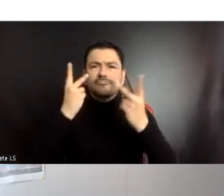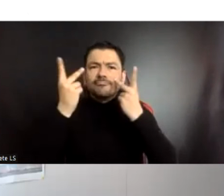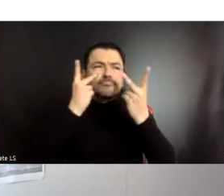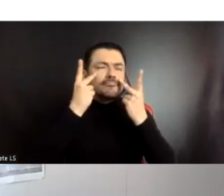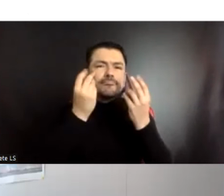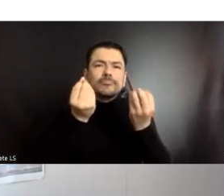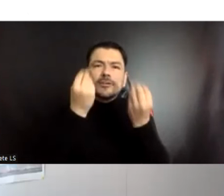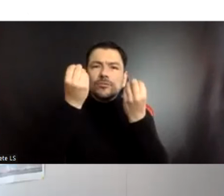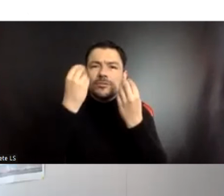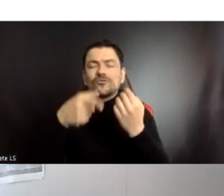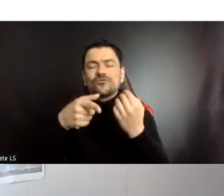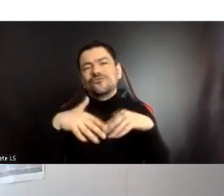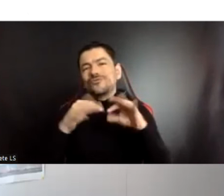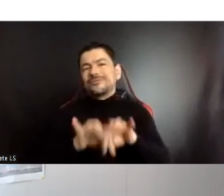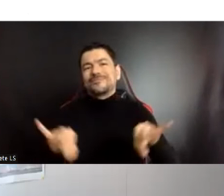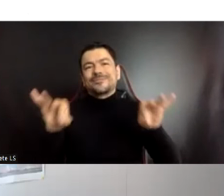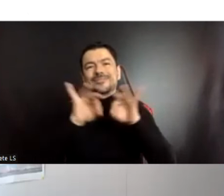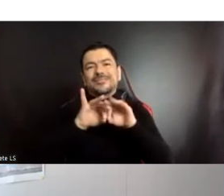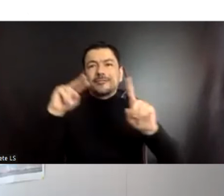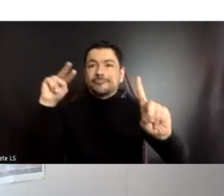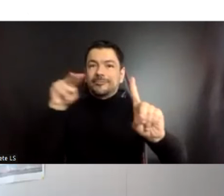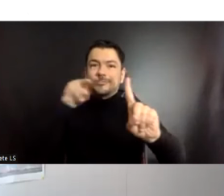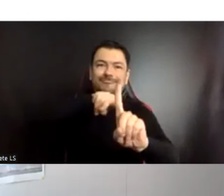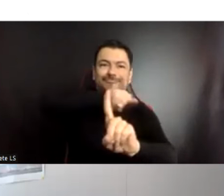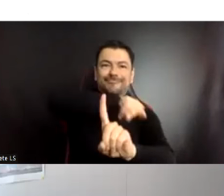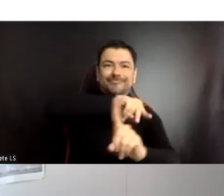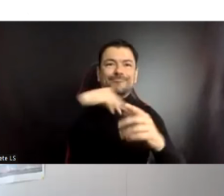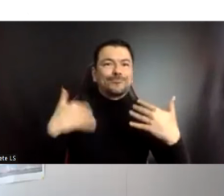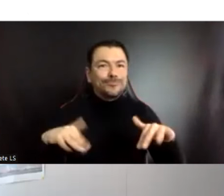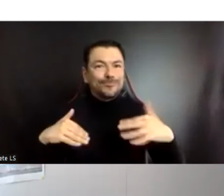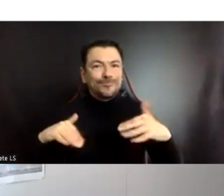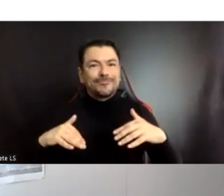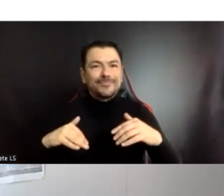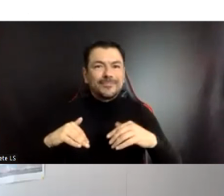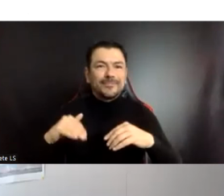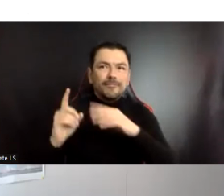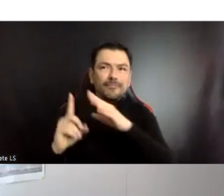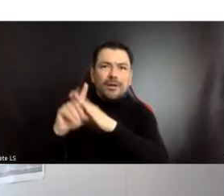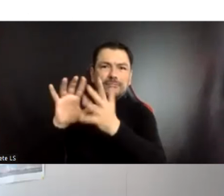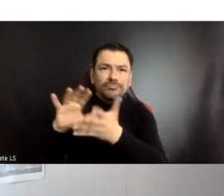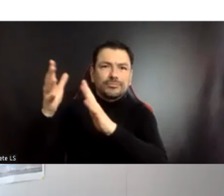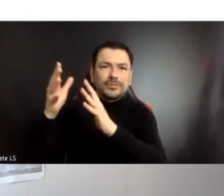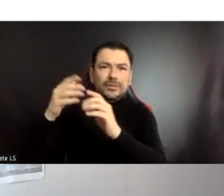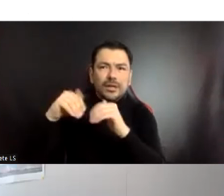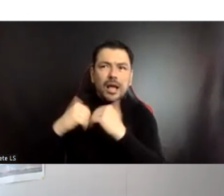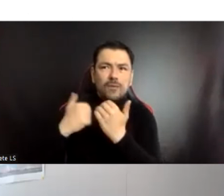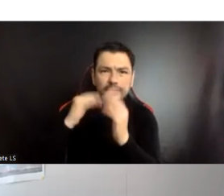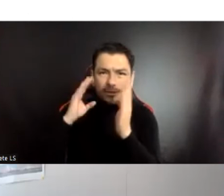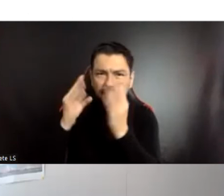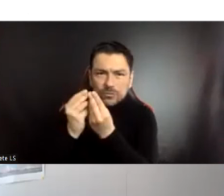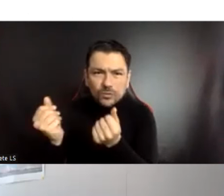porque la perspectiva de la gestión de emergencias es lo que nos queda. Échenle un vistazo a las guías que se